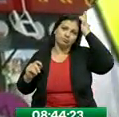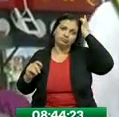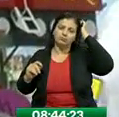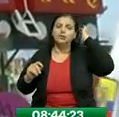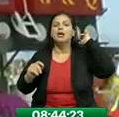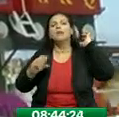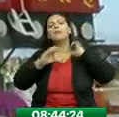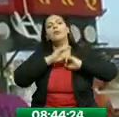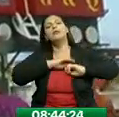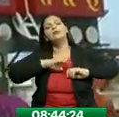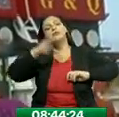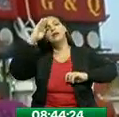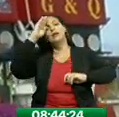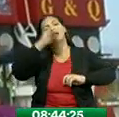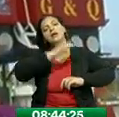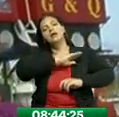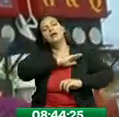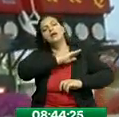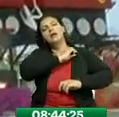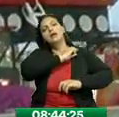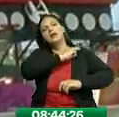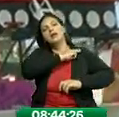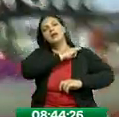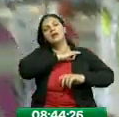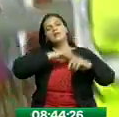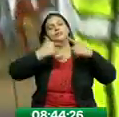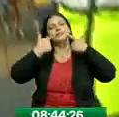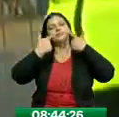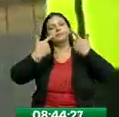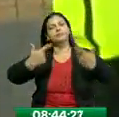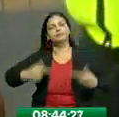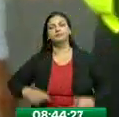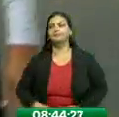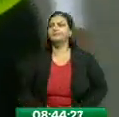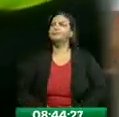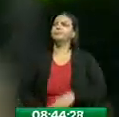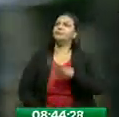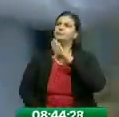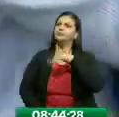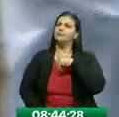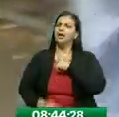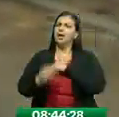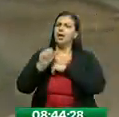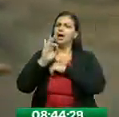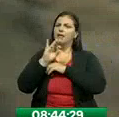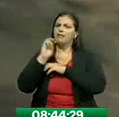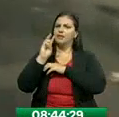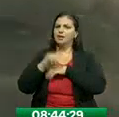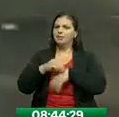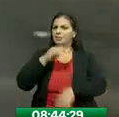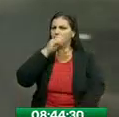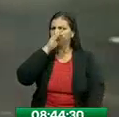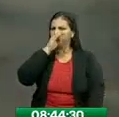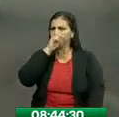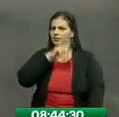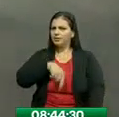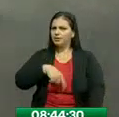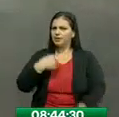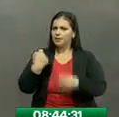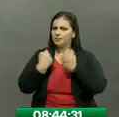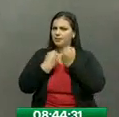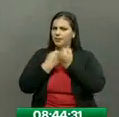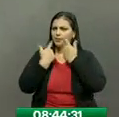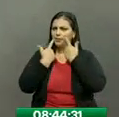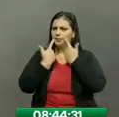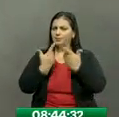la policía pues llevan a la cabeza esa. Llama la atención, también hay agentes de la Autoridad de Tránsito Municipal del vecino cantón. ¿Están colaborando? Sí,